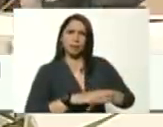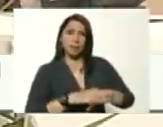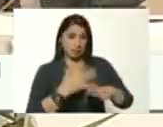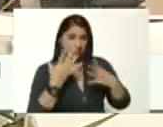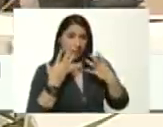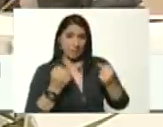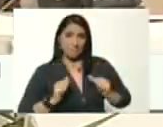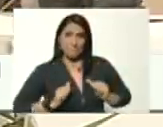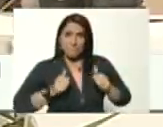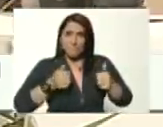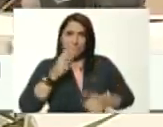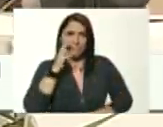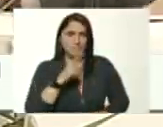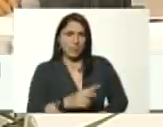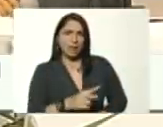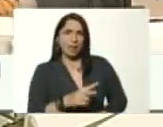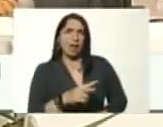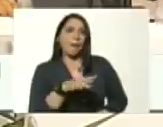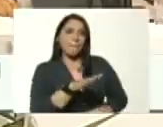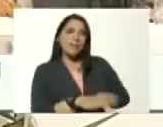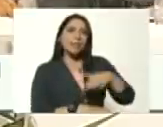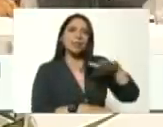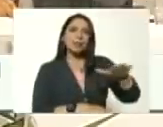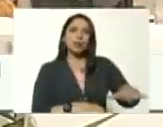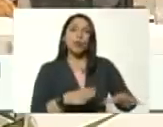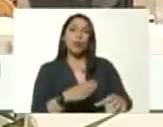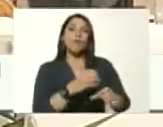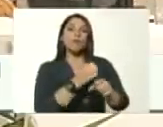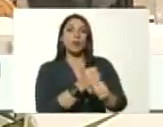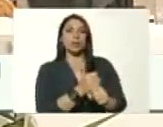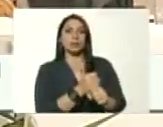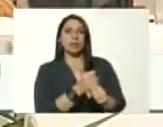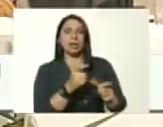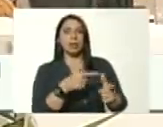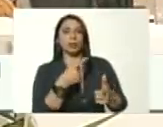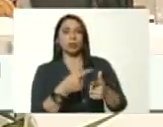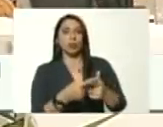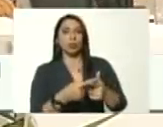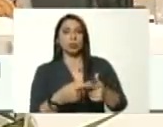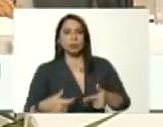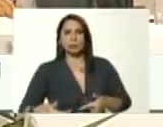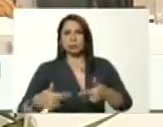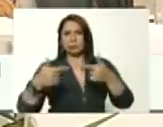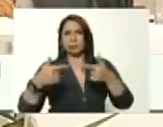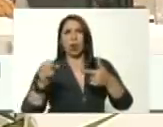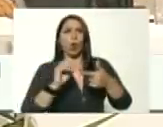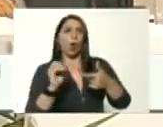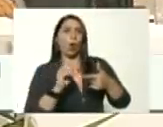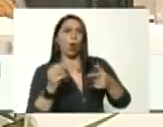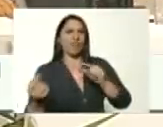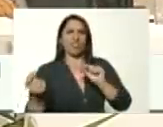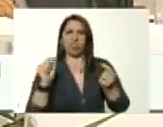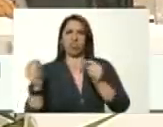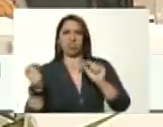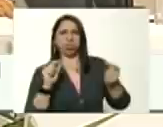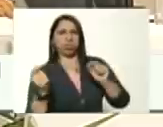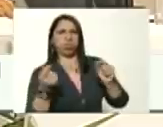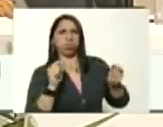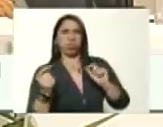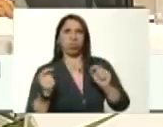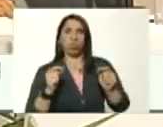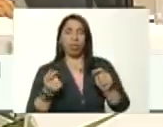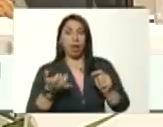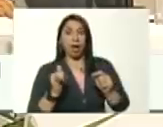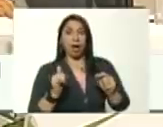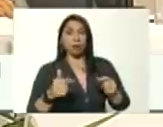anotarse pisos de confianza entonces la confrontación estéril porque hay una confrontación que importa